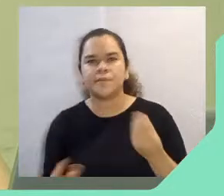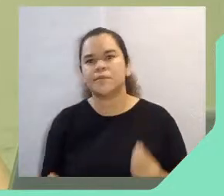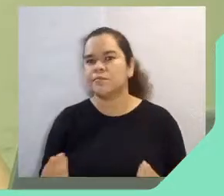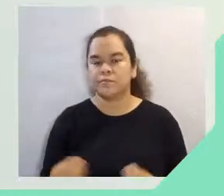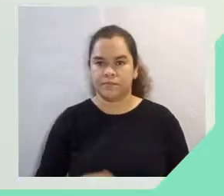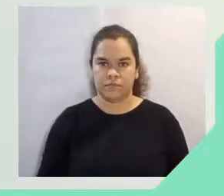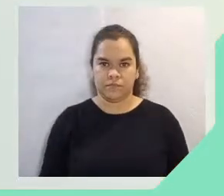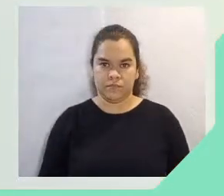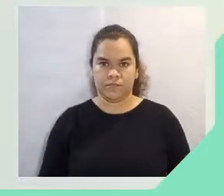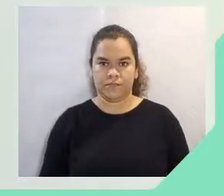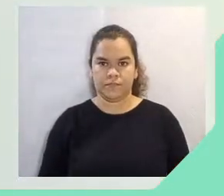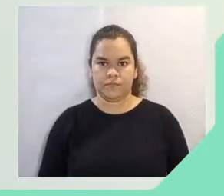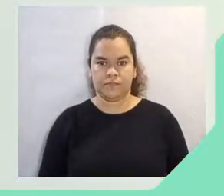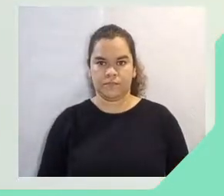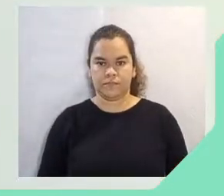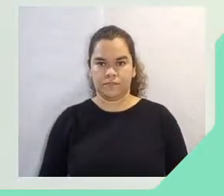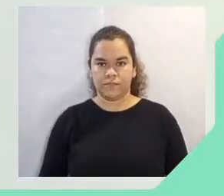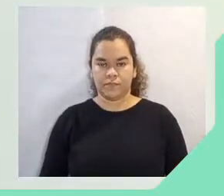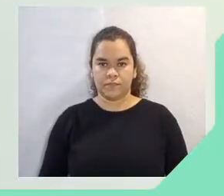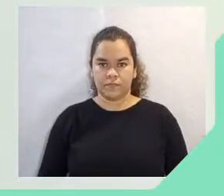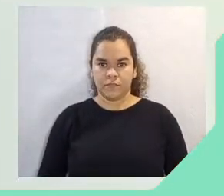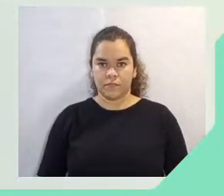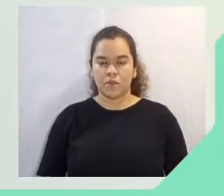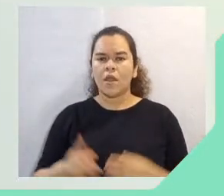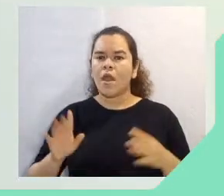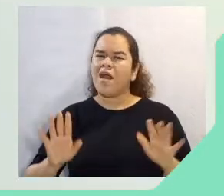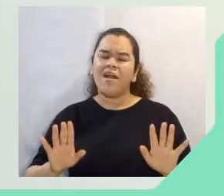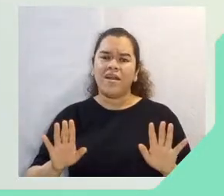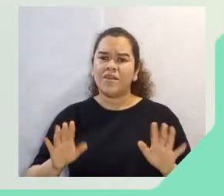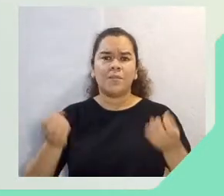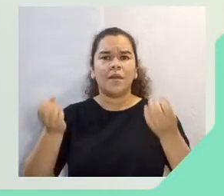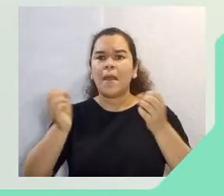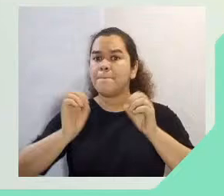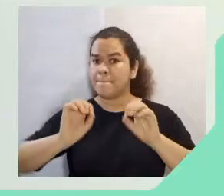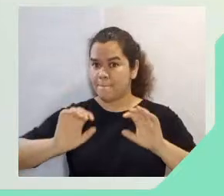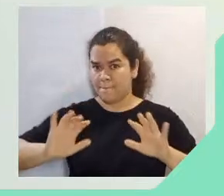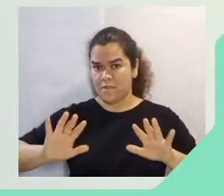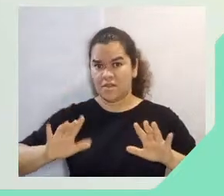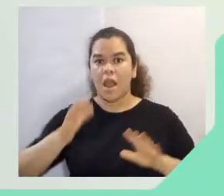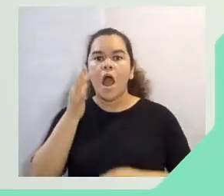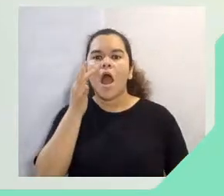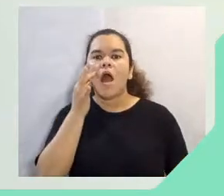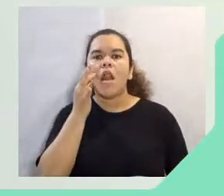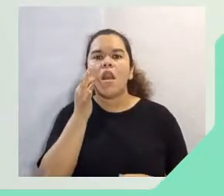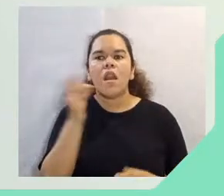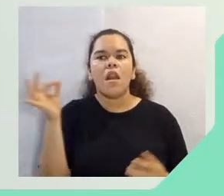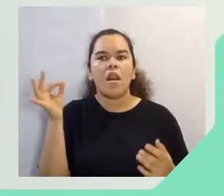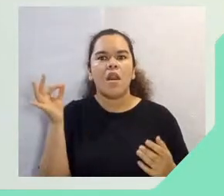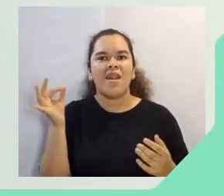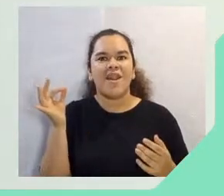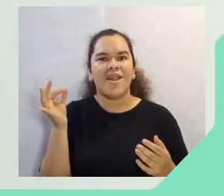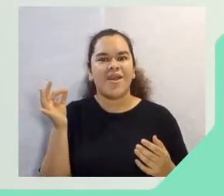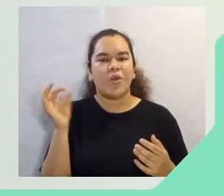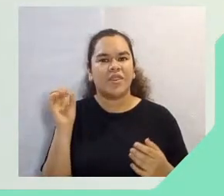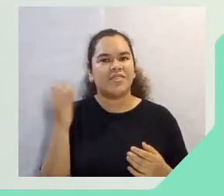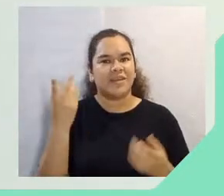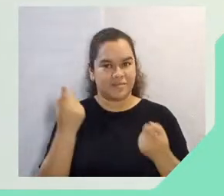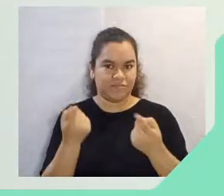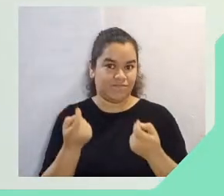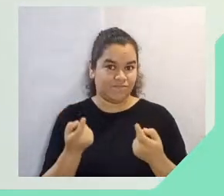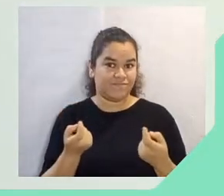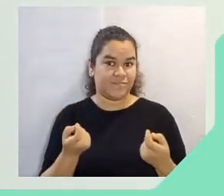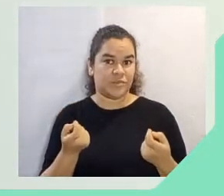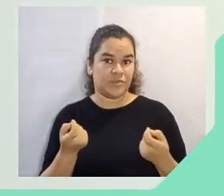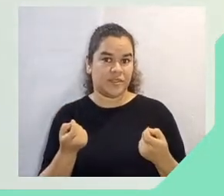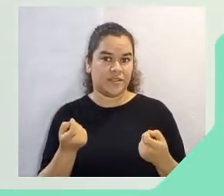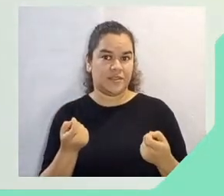No, para arrancar, obviamente un equipo tecnológico nos va a acompañar y va a